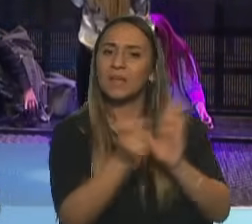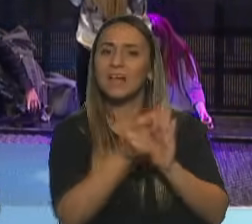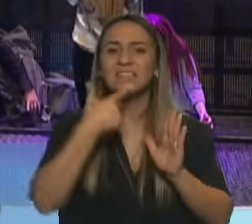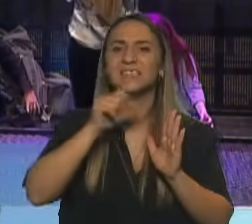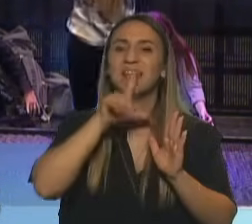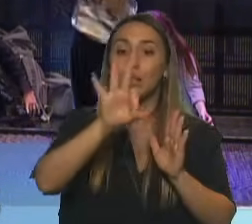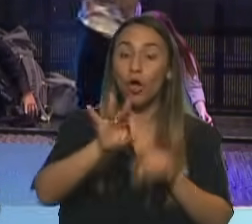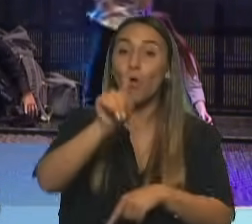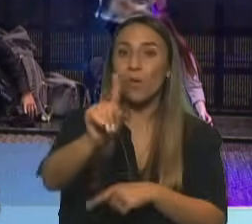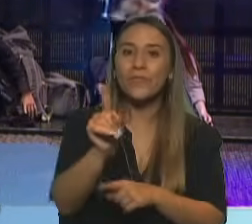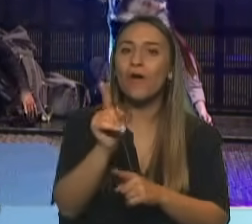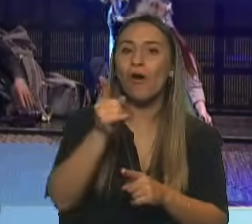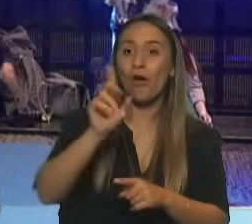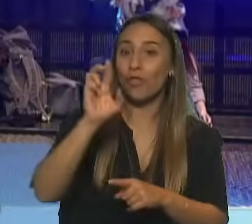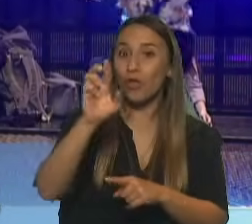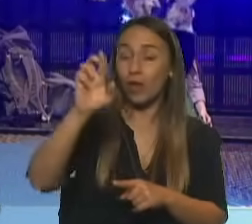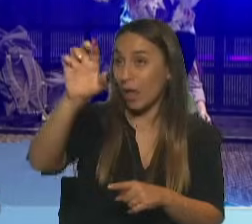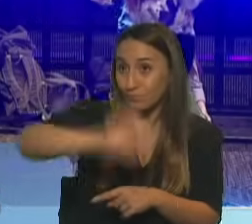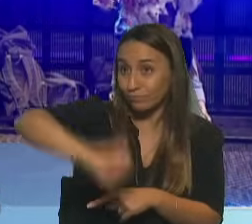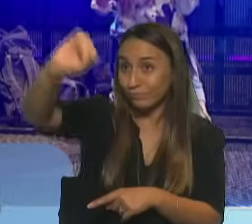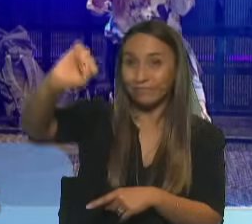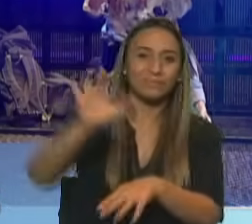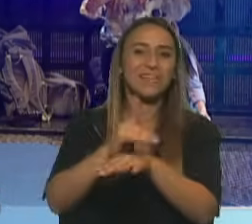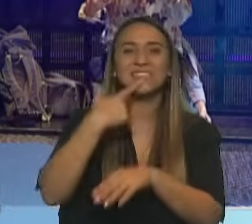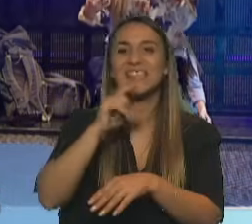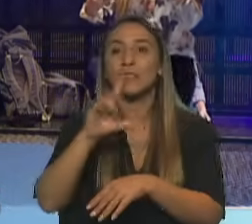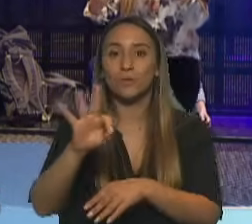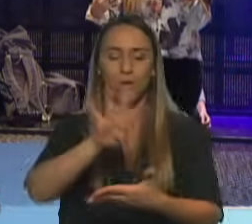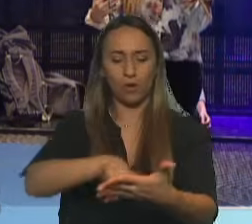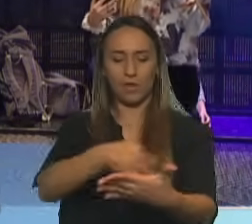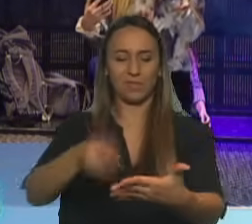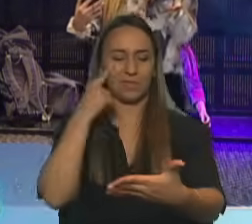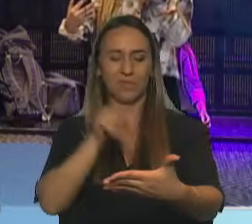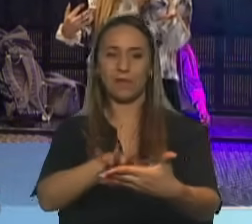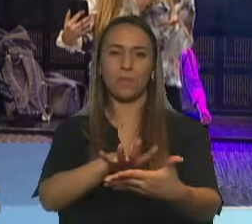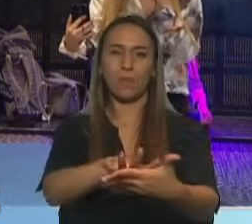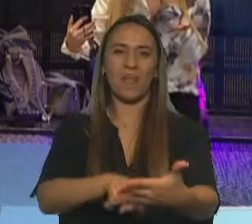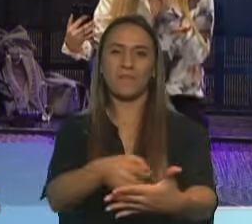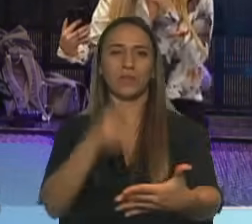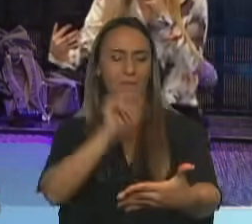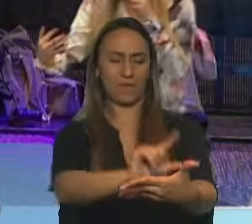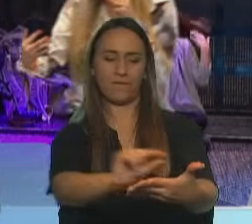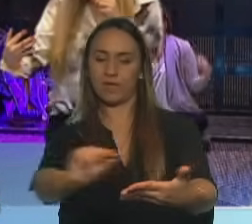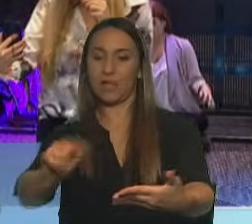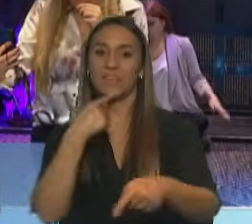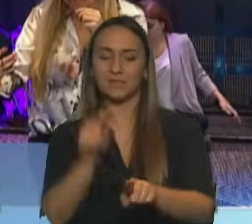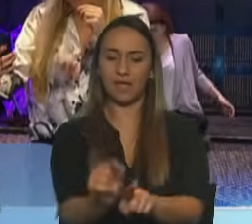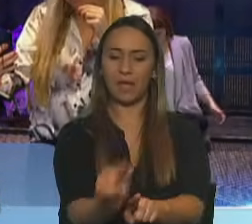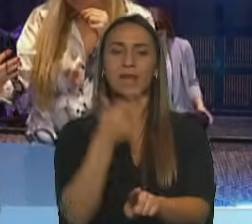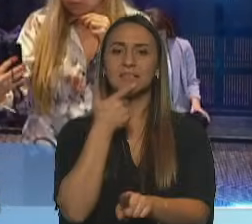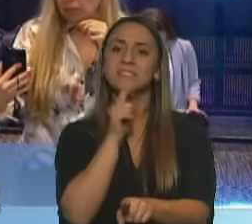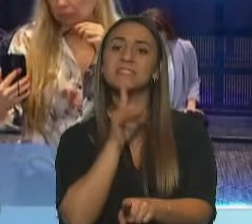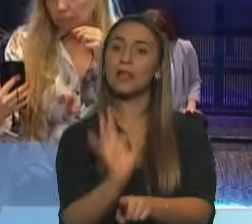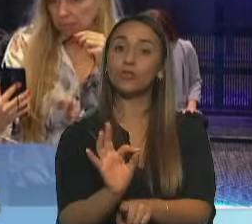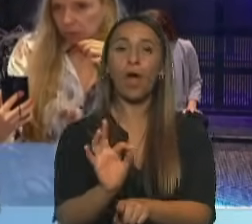vez que saltaba el dólar, Sí. siguiendo el calendario, lo que había escrito el croata, Sí. aparecía la palabra salto. Claro. Bueno, no es que, uy, mirá,